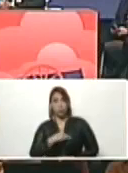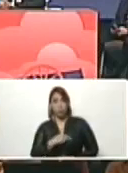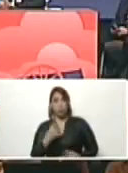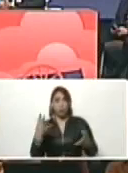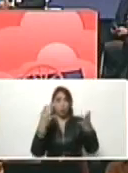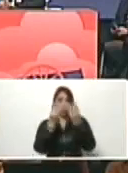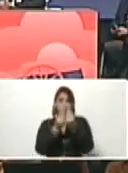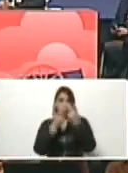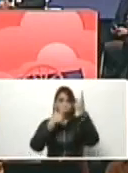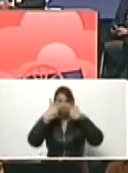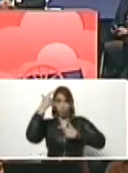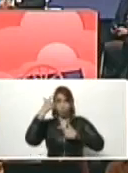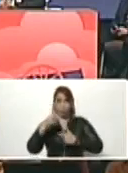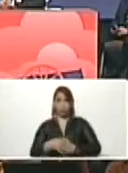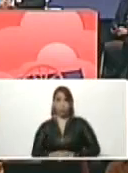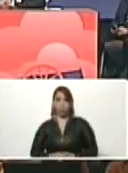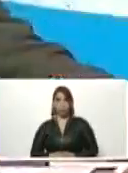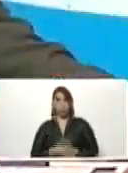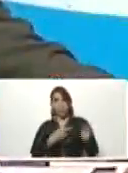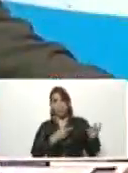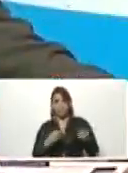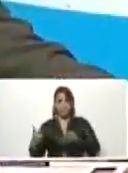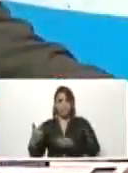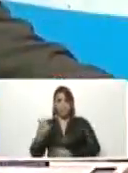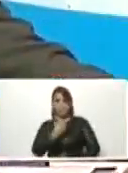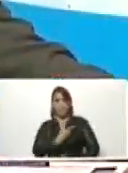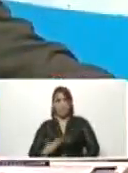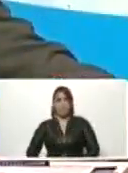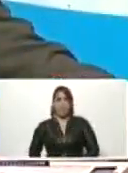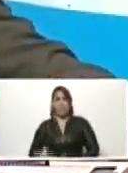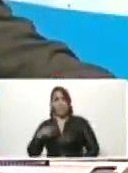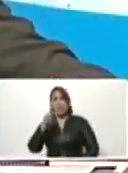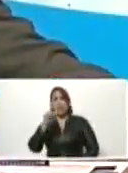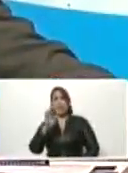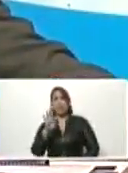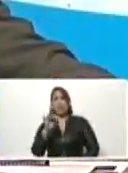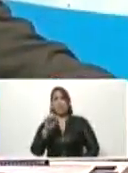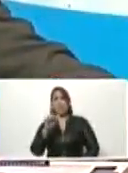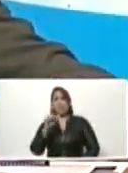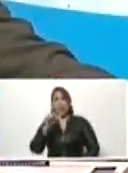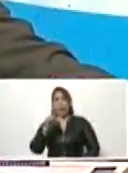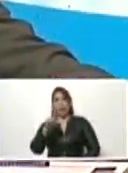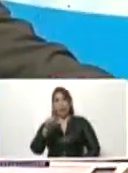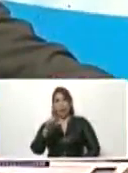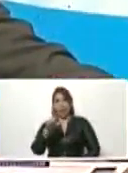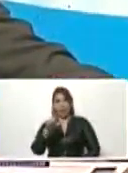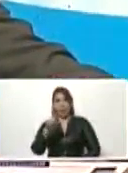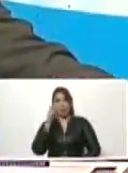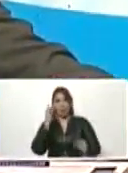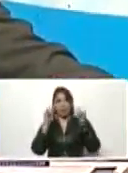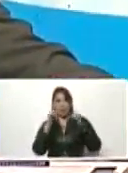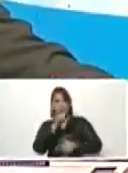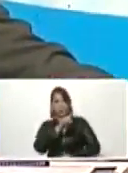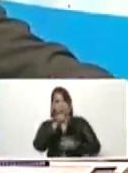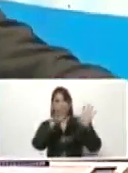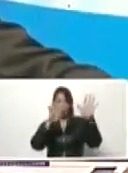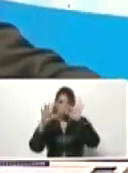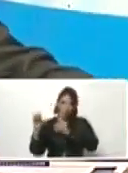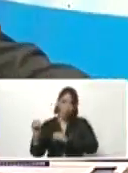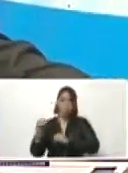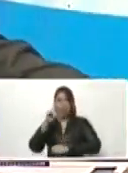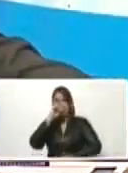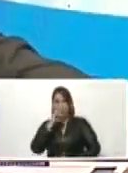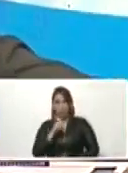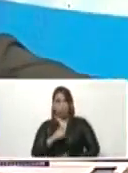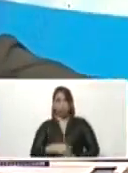comandante Hugo Chávez, invitado por el presidente Rafael Correa, a conmemorar los 190 años de Pichincha. Ahí estuvimos, en las faldas de